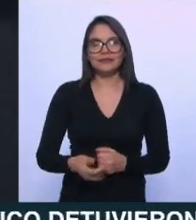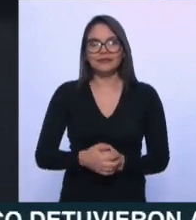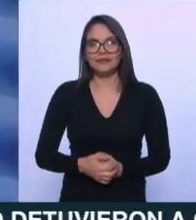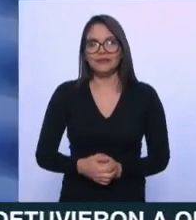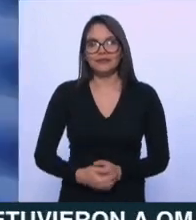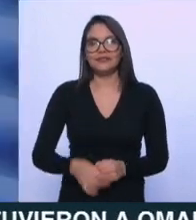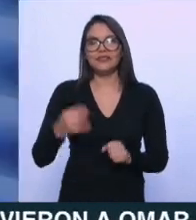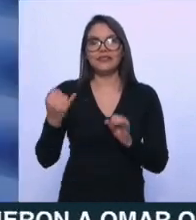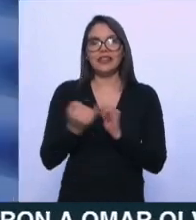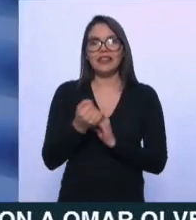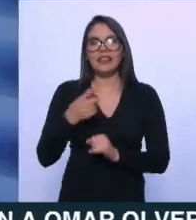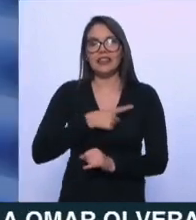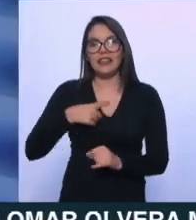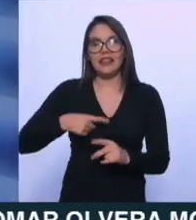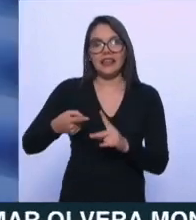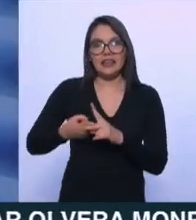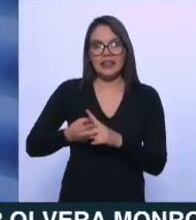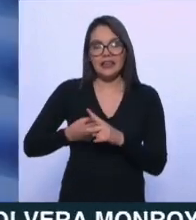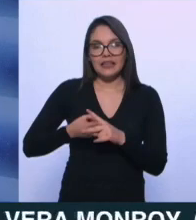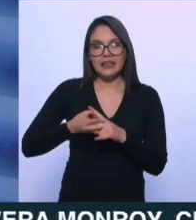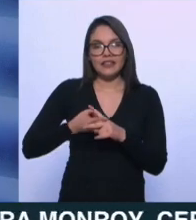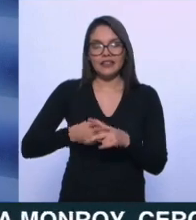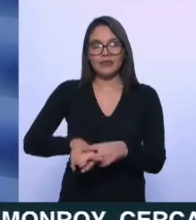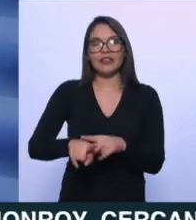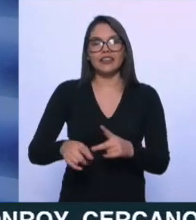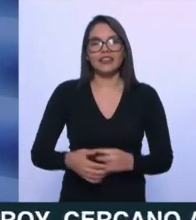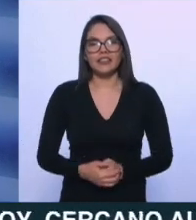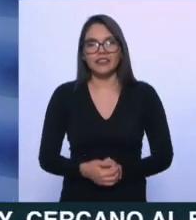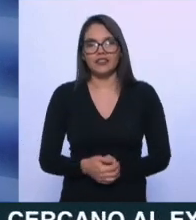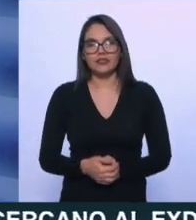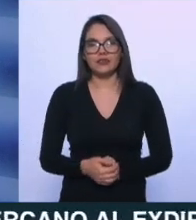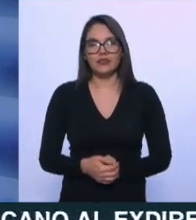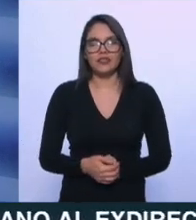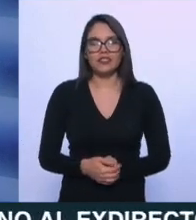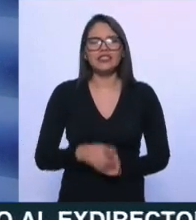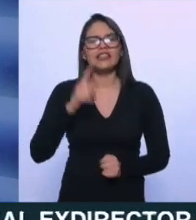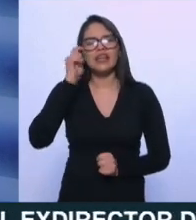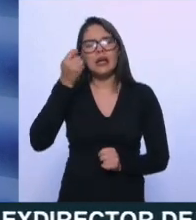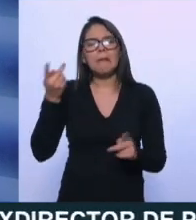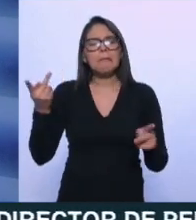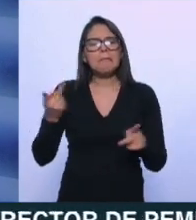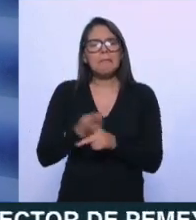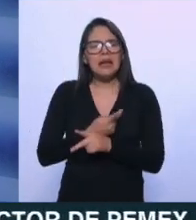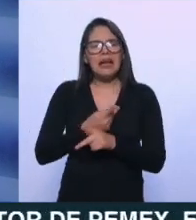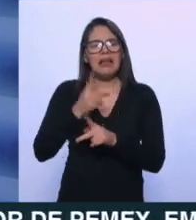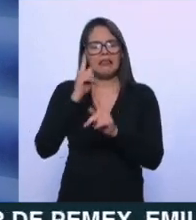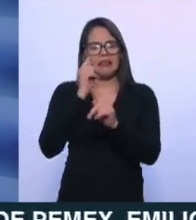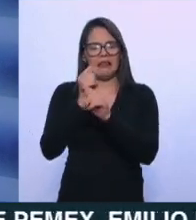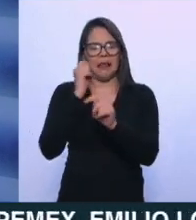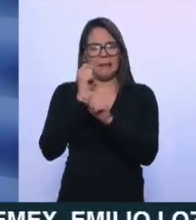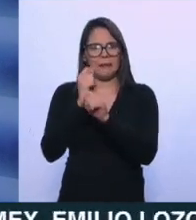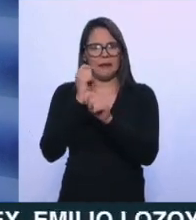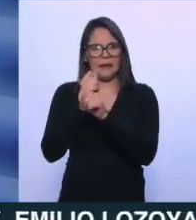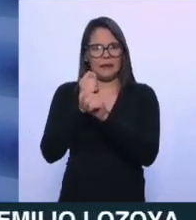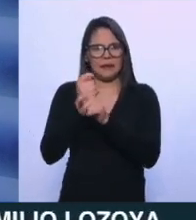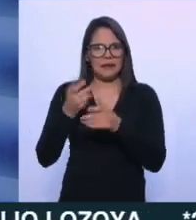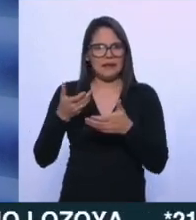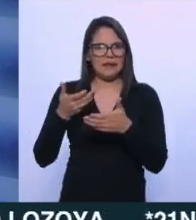pena primero comenzar diciendo cuál es el estado del transporte público, por qué se está haciendo este programa